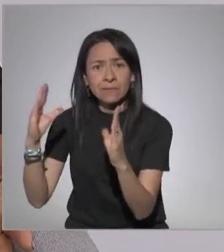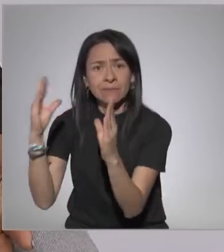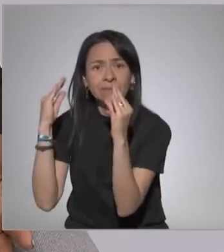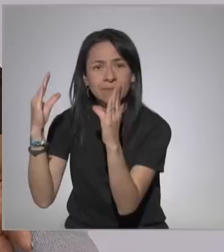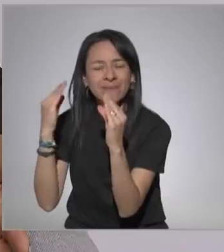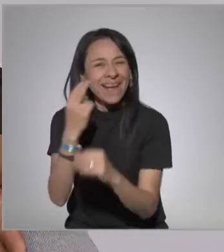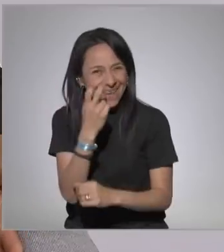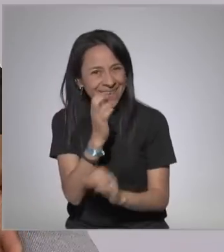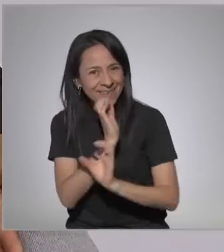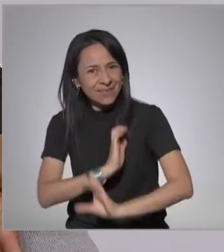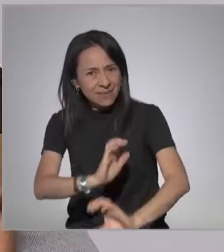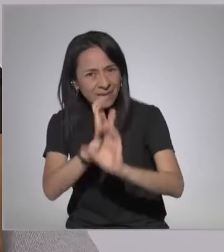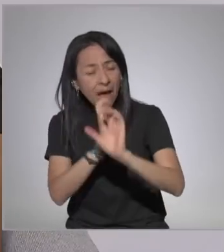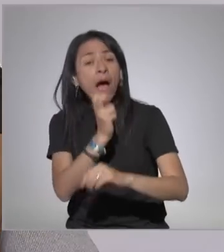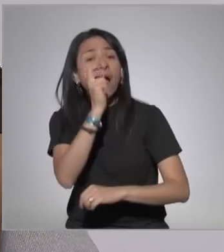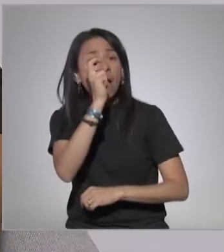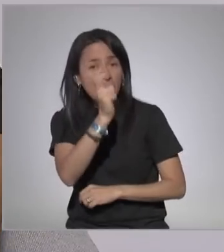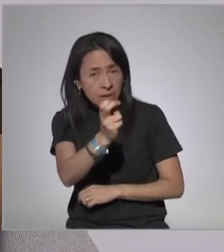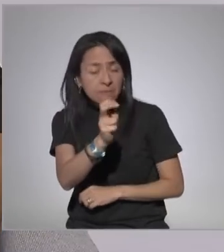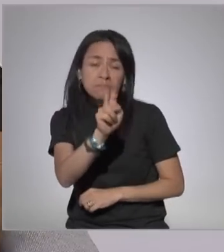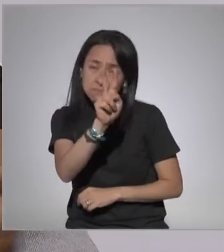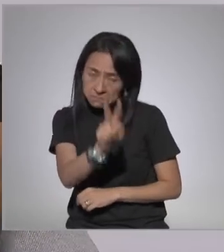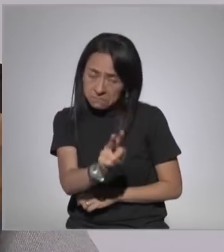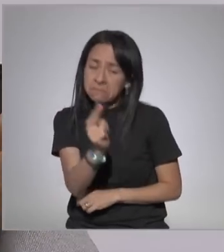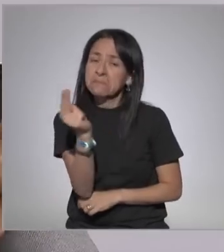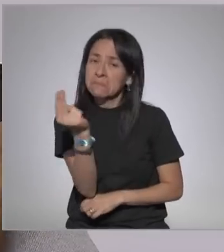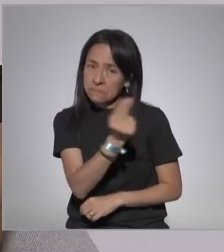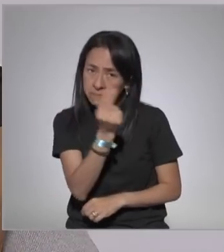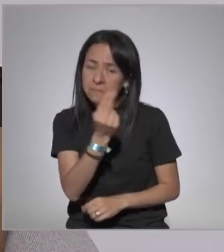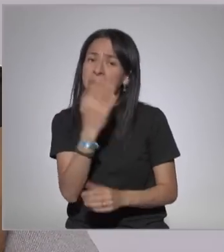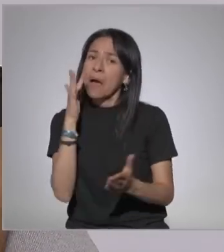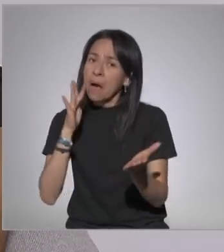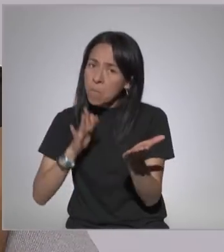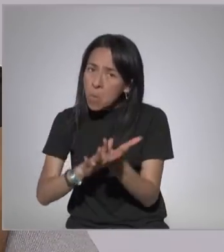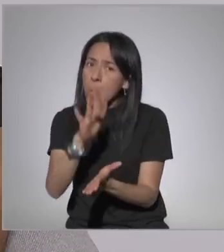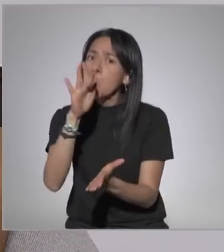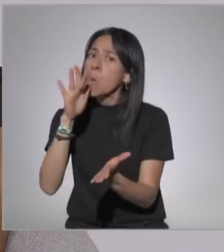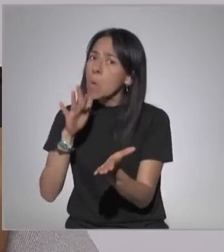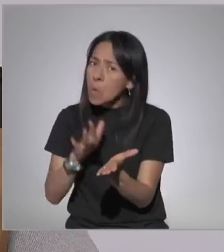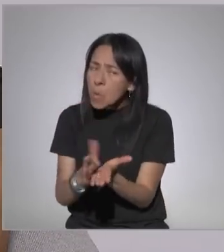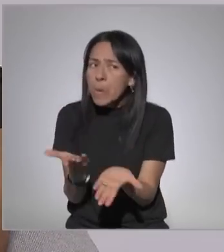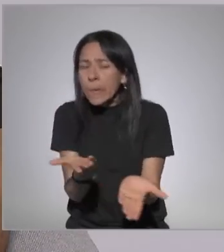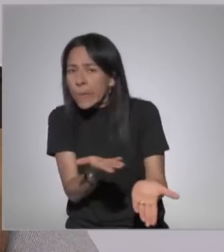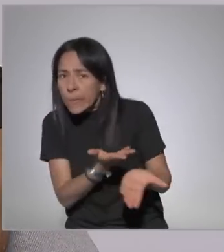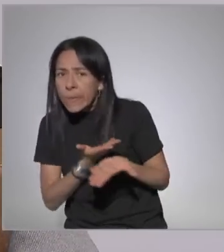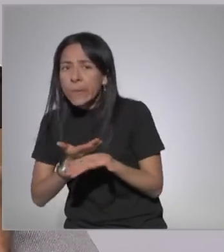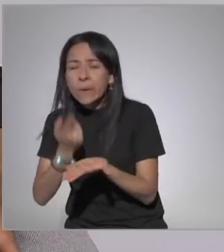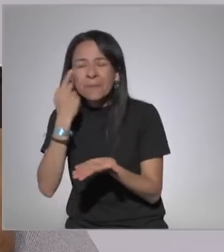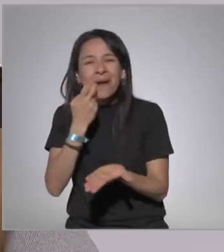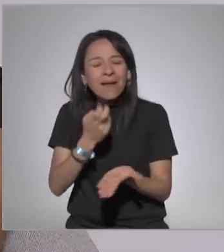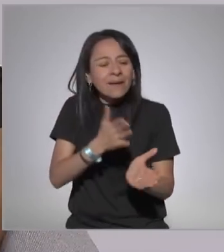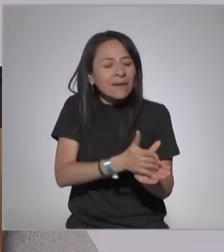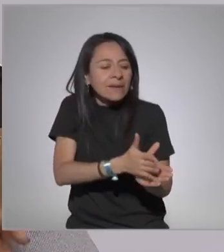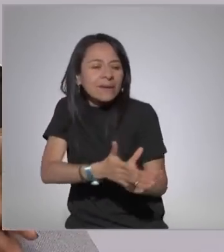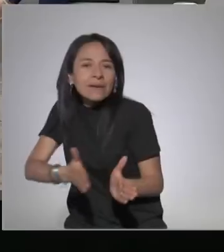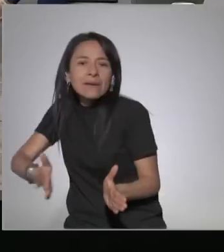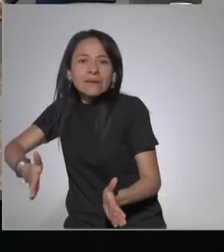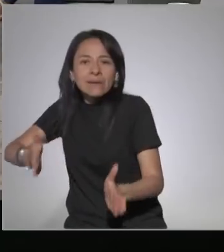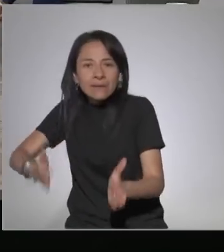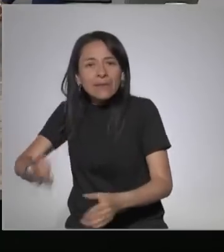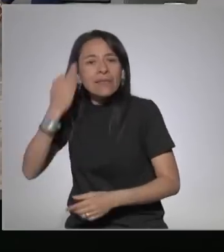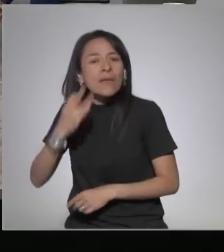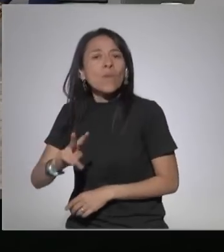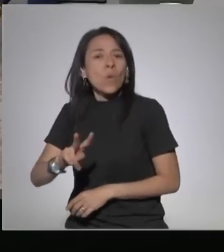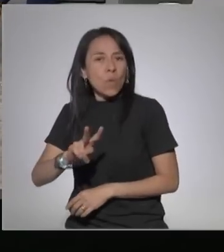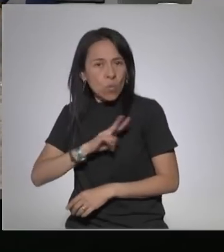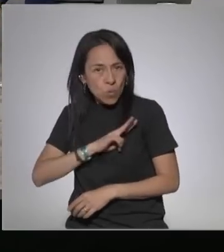apoyo para poder ir trascendiendo esta parte de la viudez, del duelo,